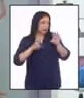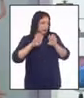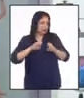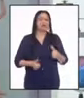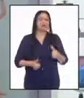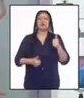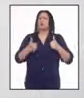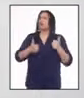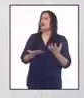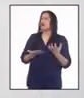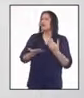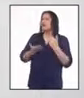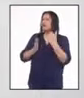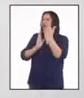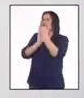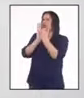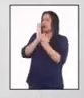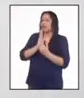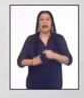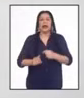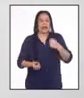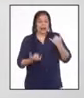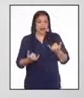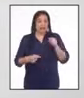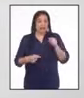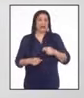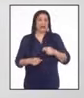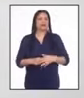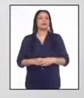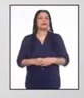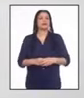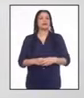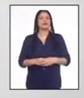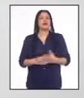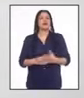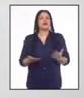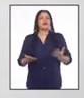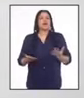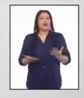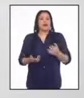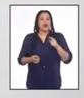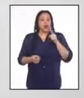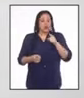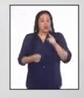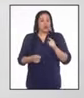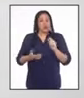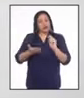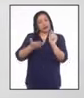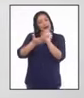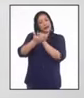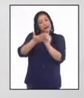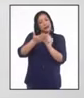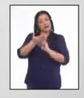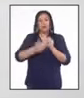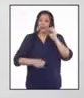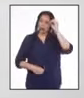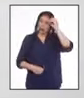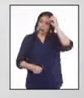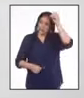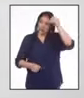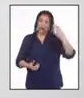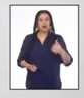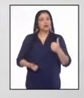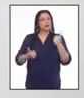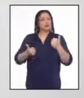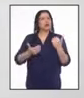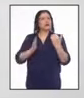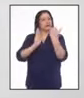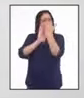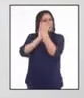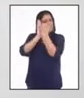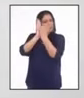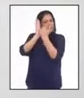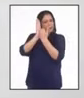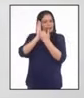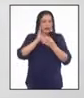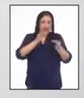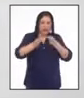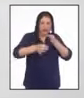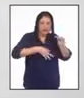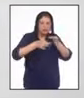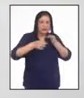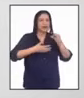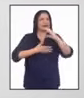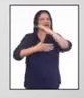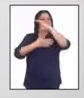criterios, profesora? En este caso, en donde escribirán un artículo de opinión, los criterios van a describir